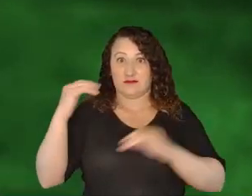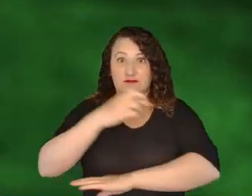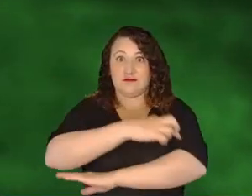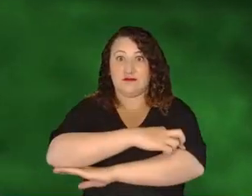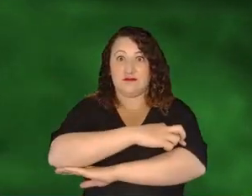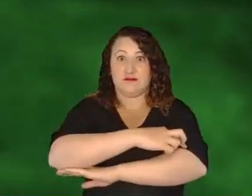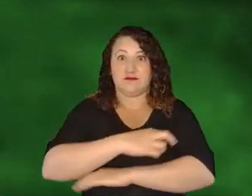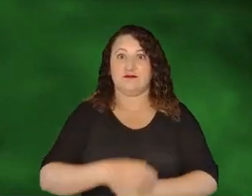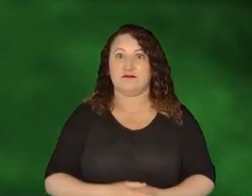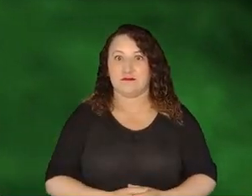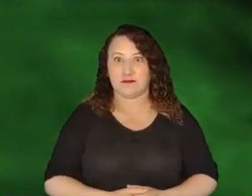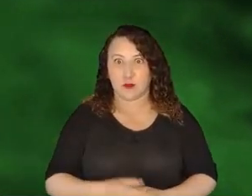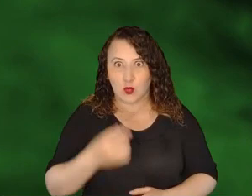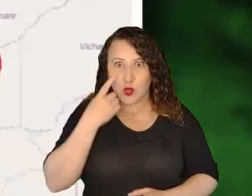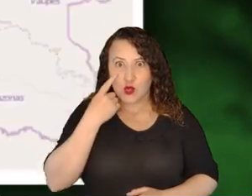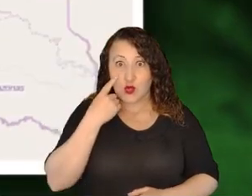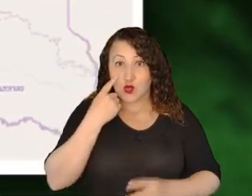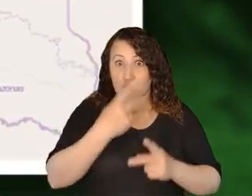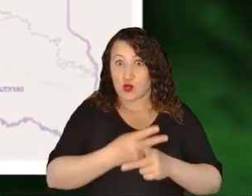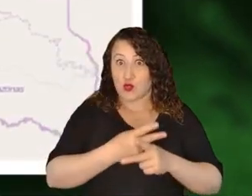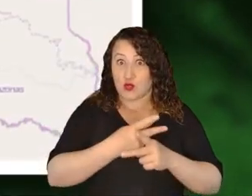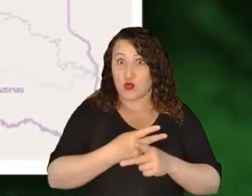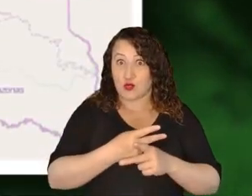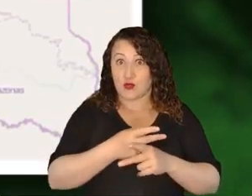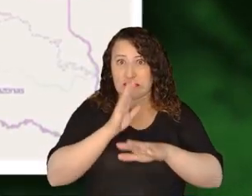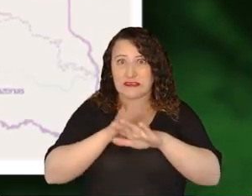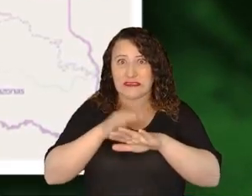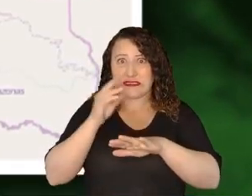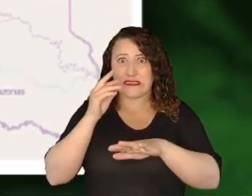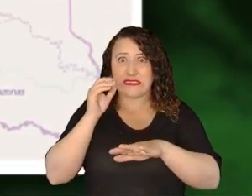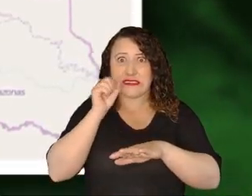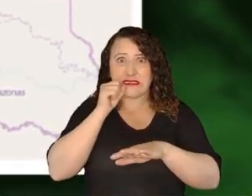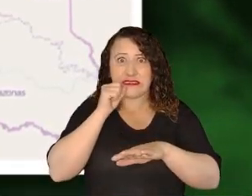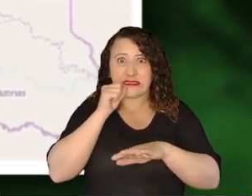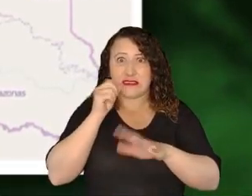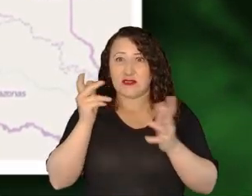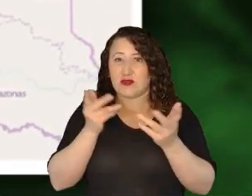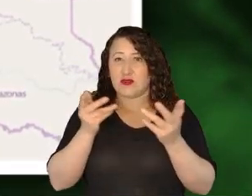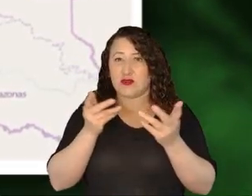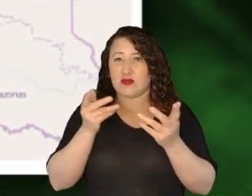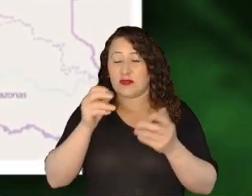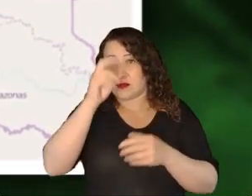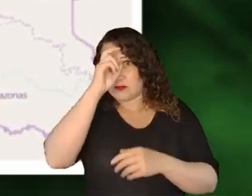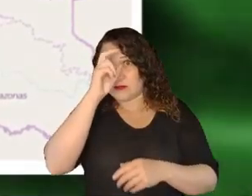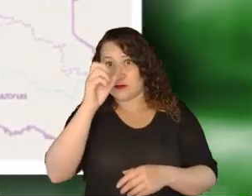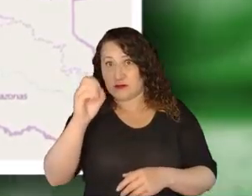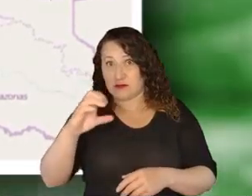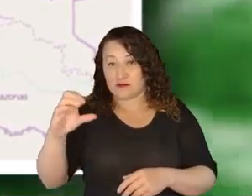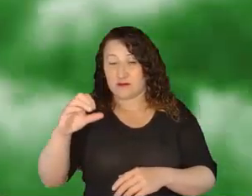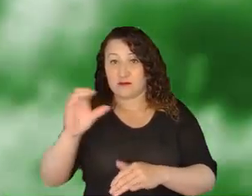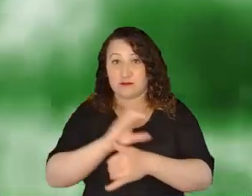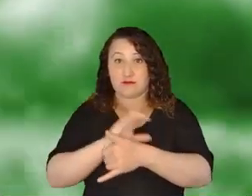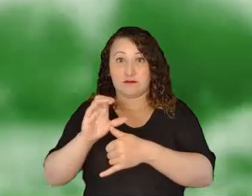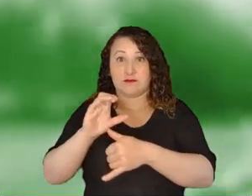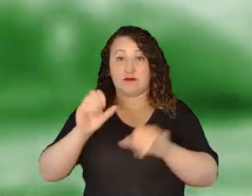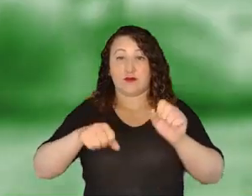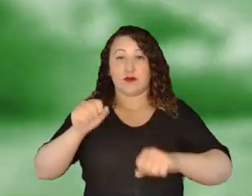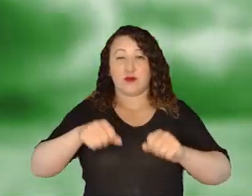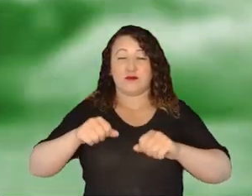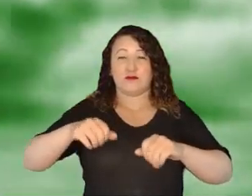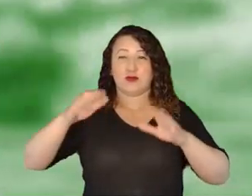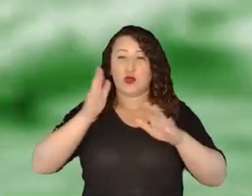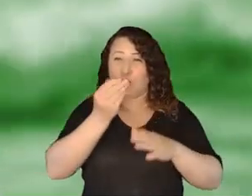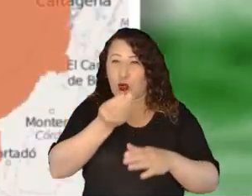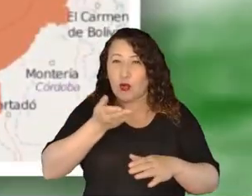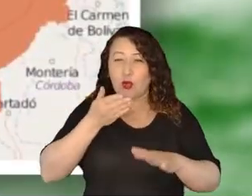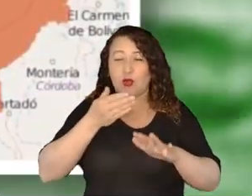deslizamientos en el Pacífico los Andes meta casanare y putumayo muy atentos a la alerta naranja